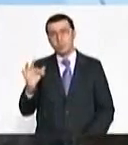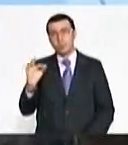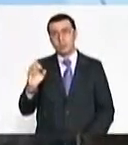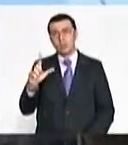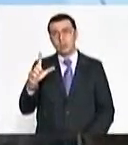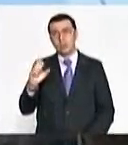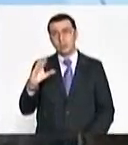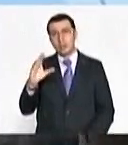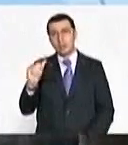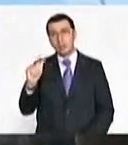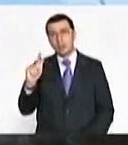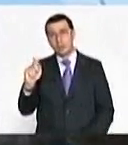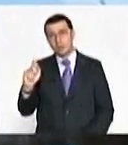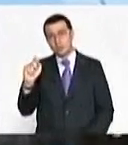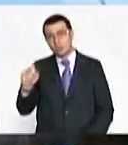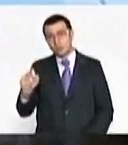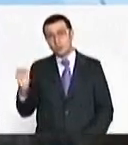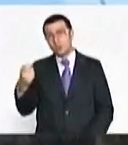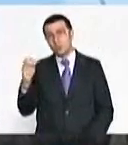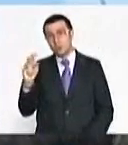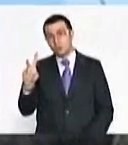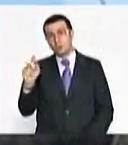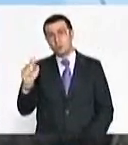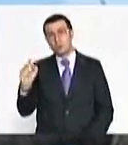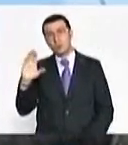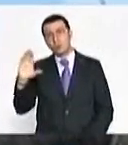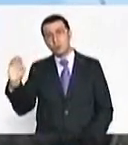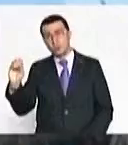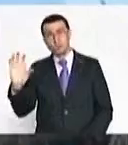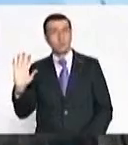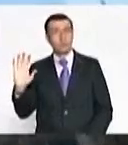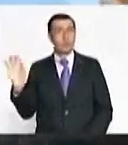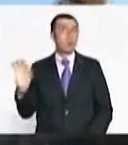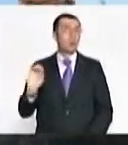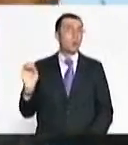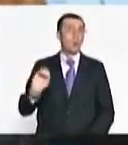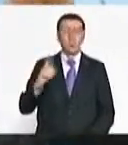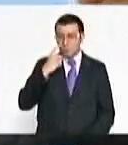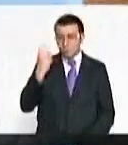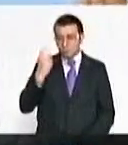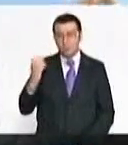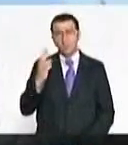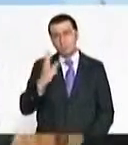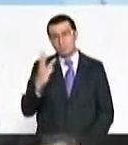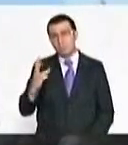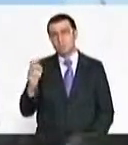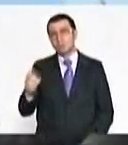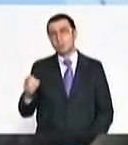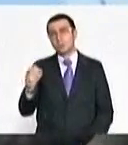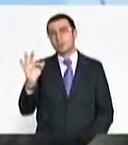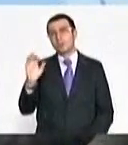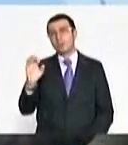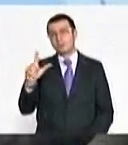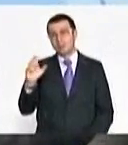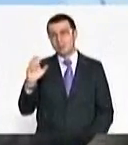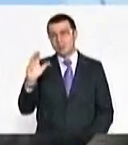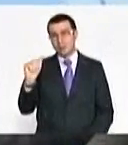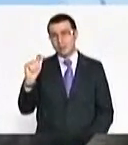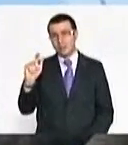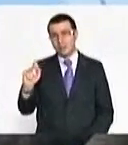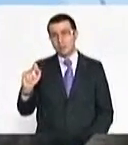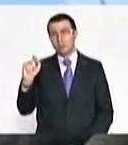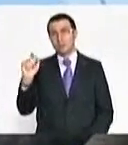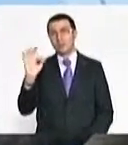telecafé.go.co o telecafé.tv, también aparece, y ahí aparece Conexión Vital en vivo a las 5 de la tarde y a las 12 de la